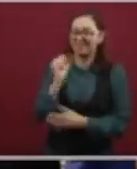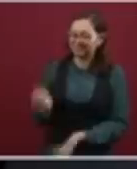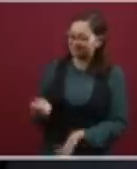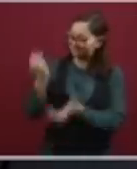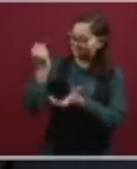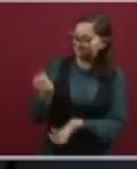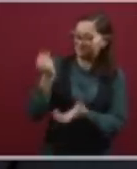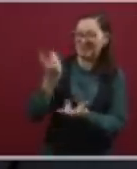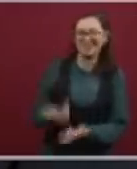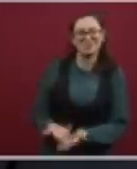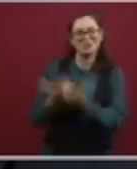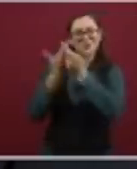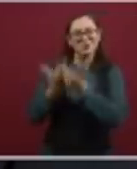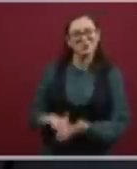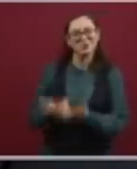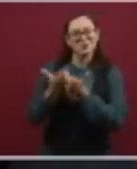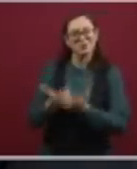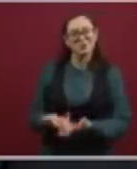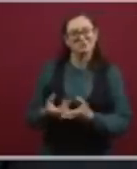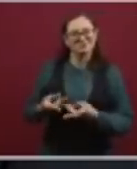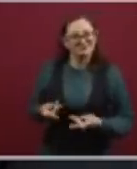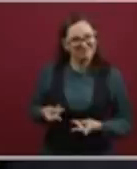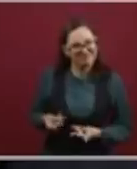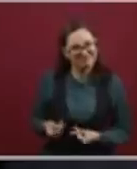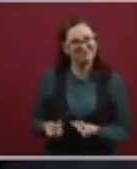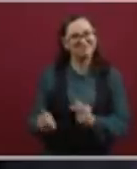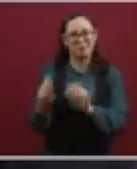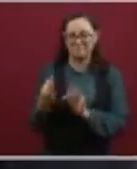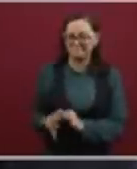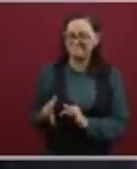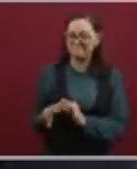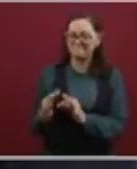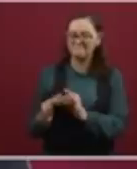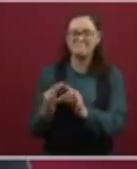permite que el presupuesto rinda más.